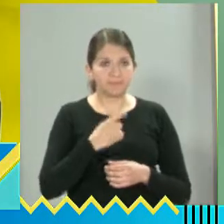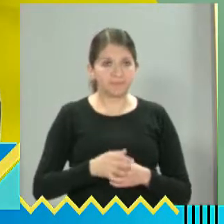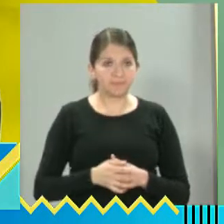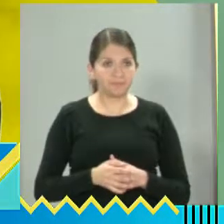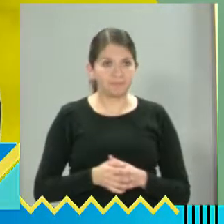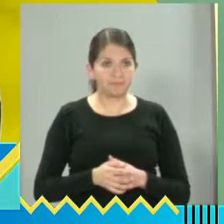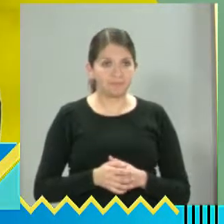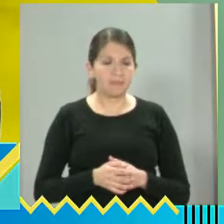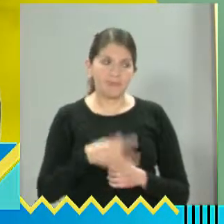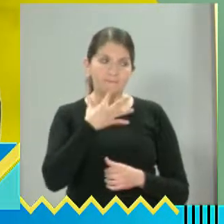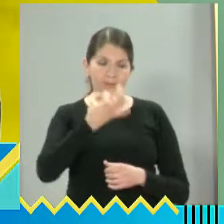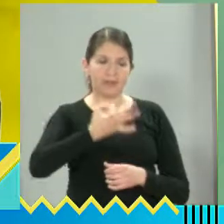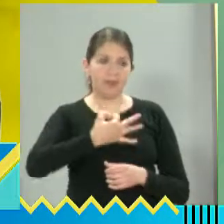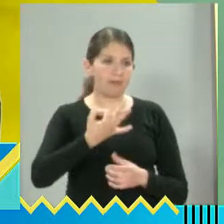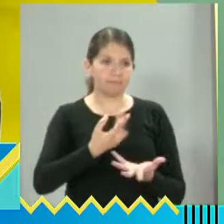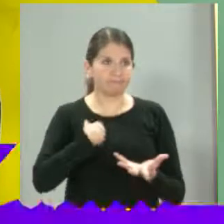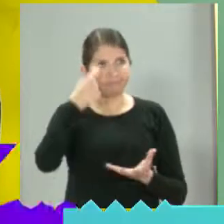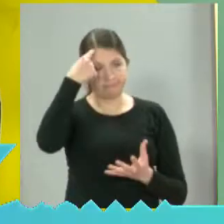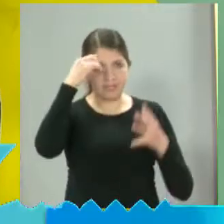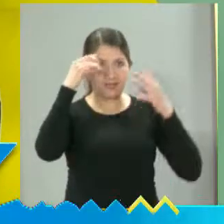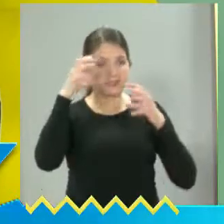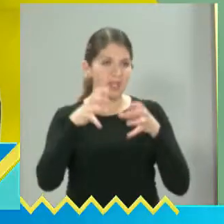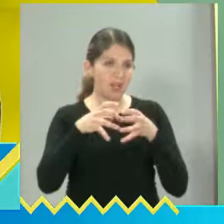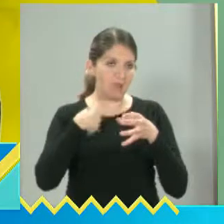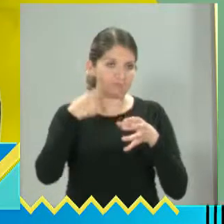nos afecta al cerebro.